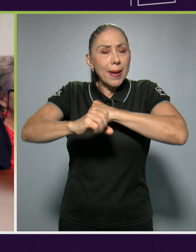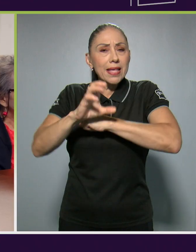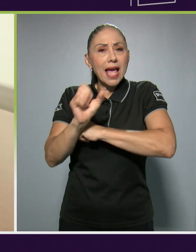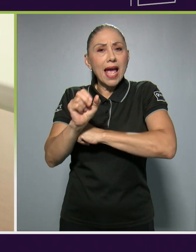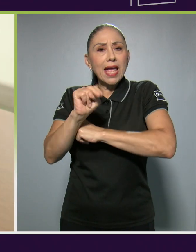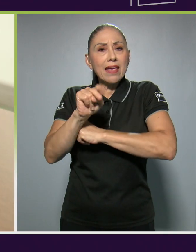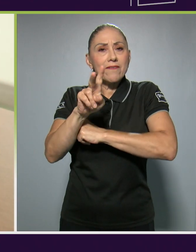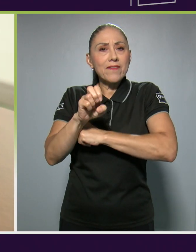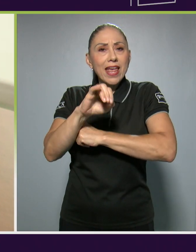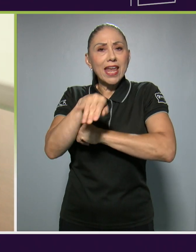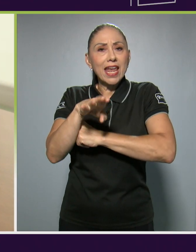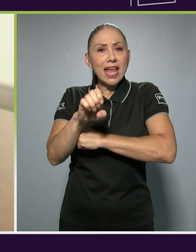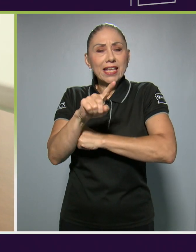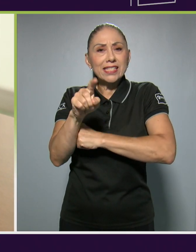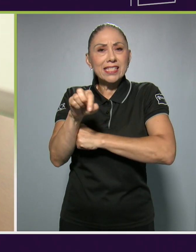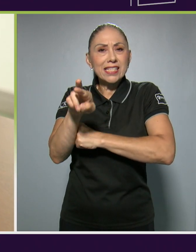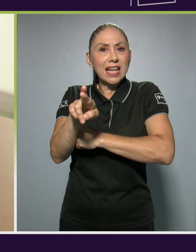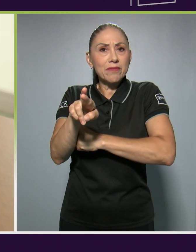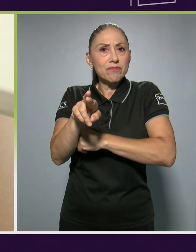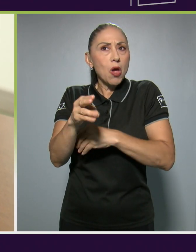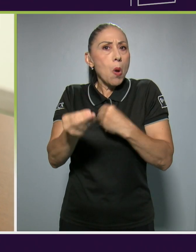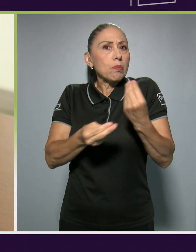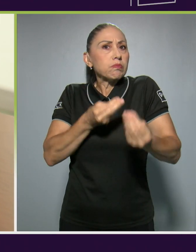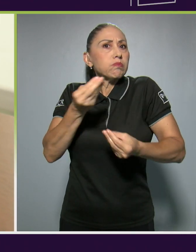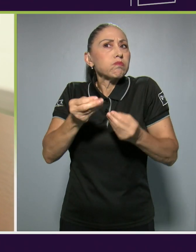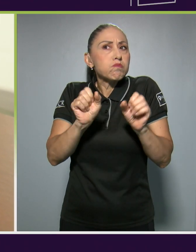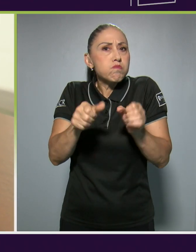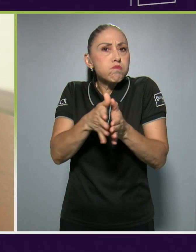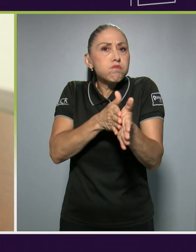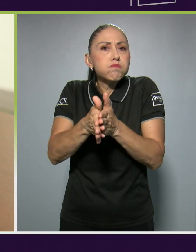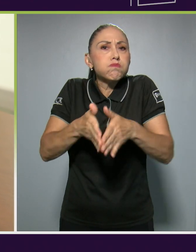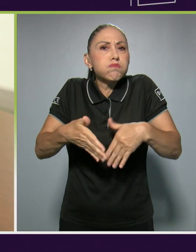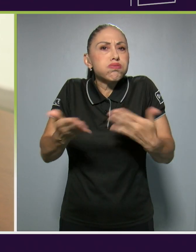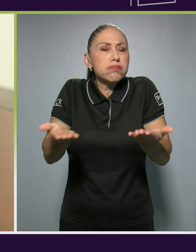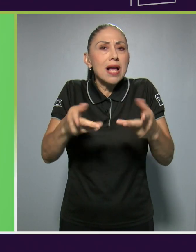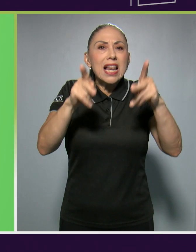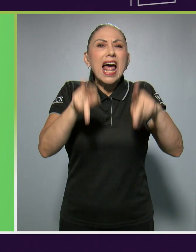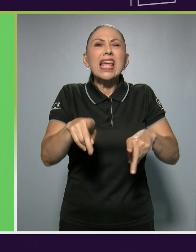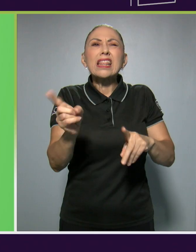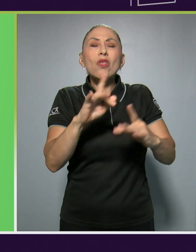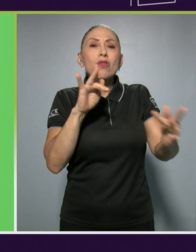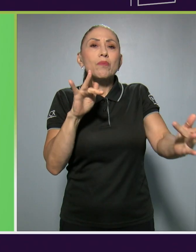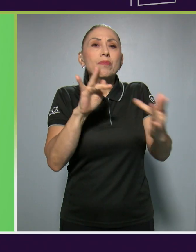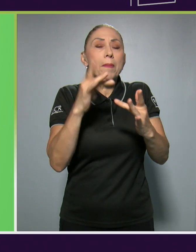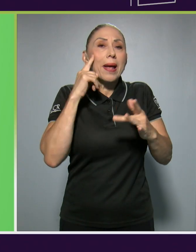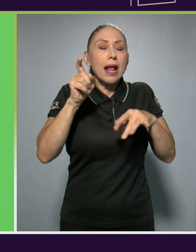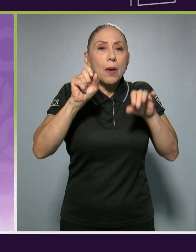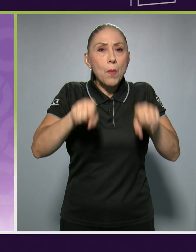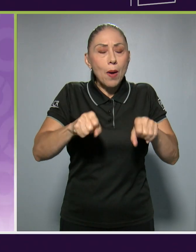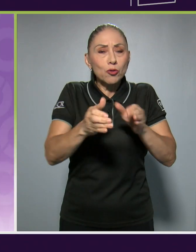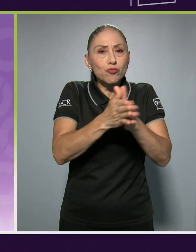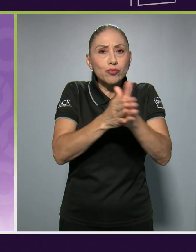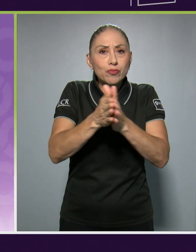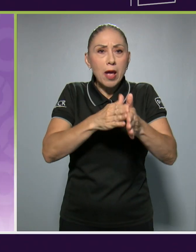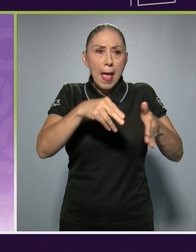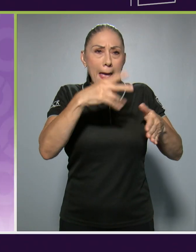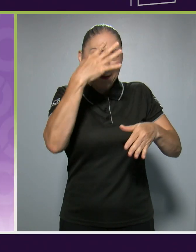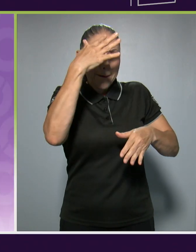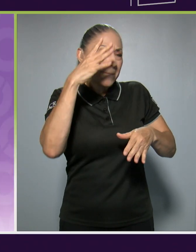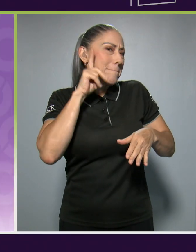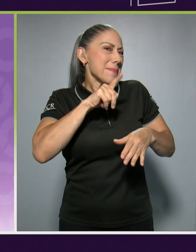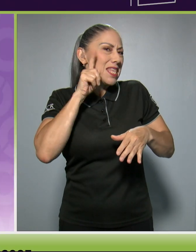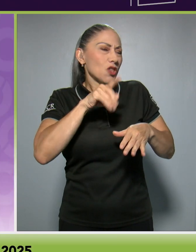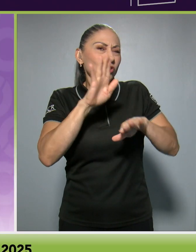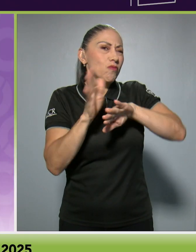los encuentra la gente para que también podamos aprovechar estos recursos y derribemos mitos sobre el envejecimiento? Muy bien. La campaña